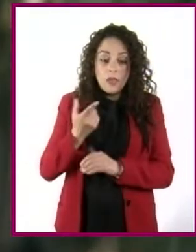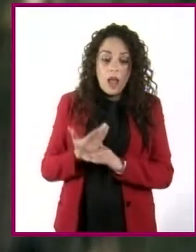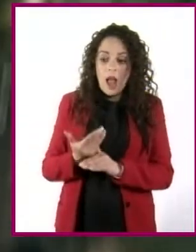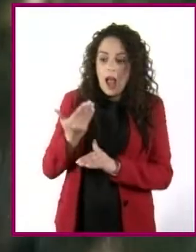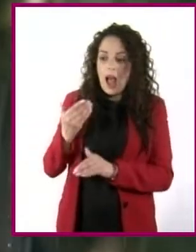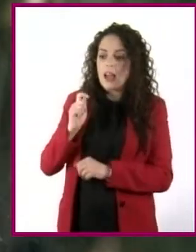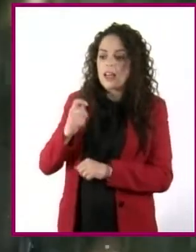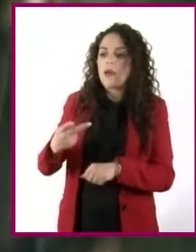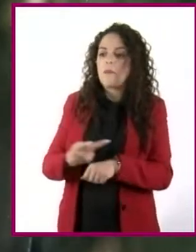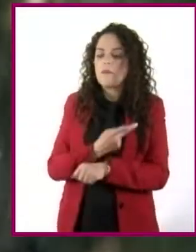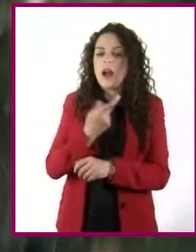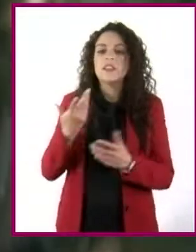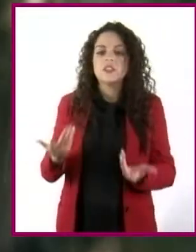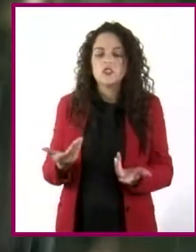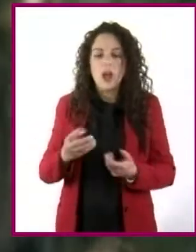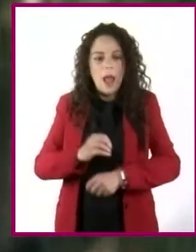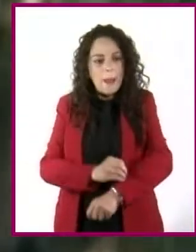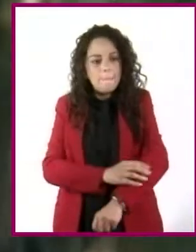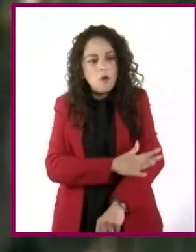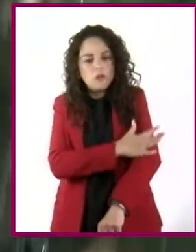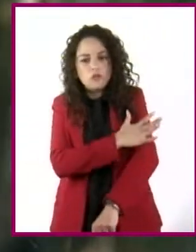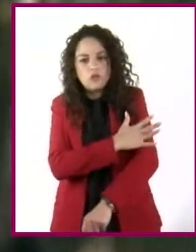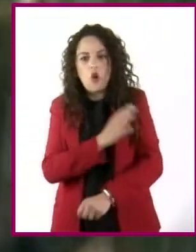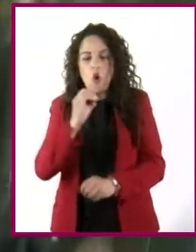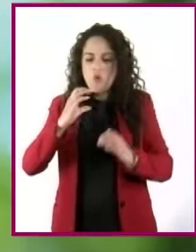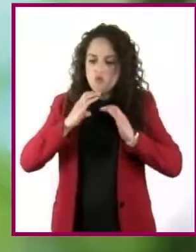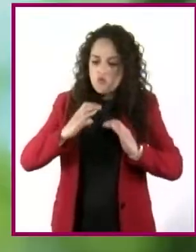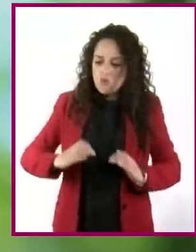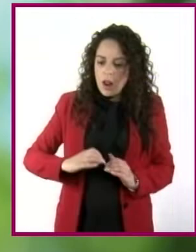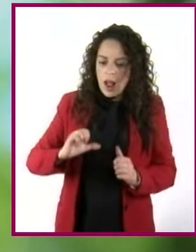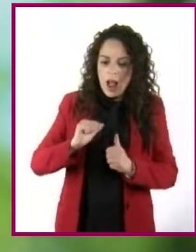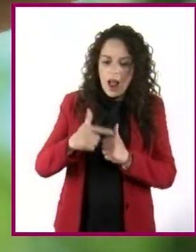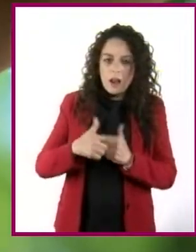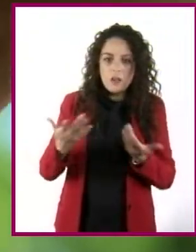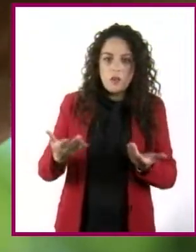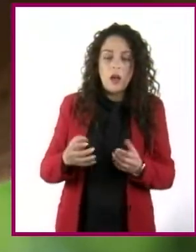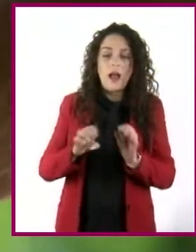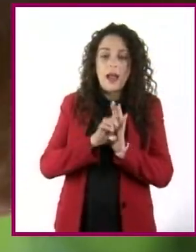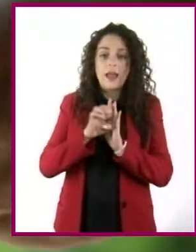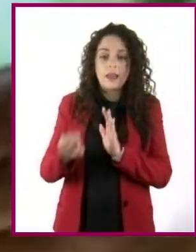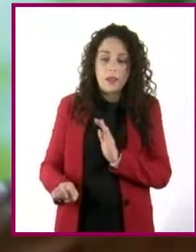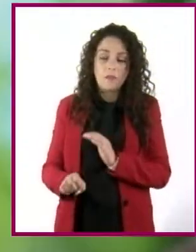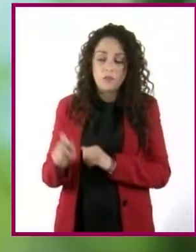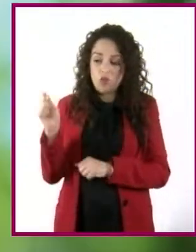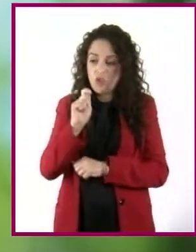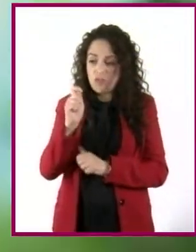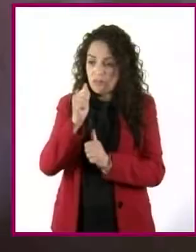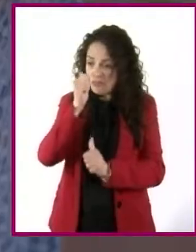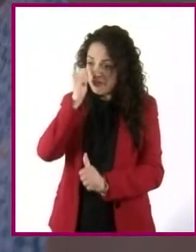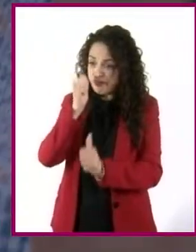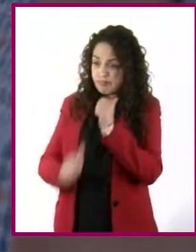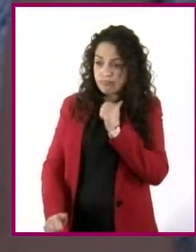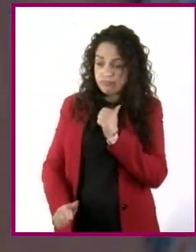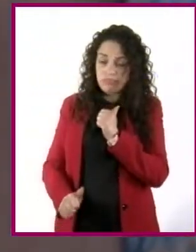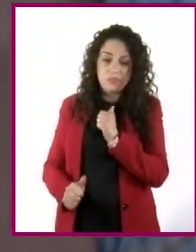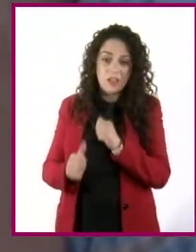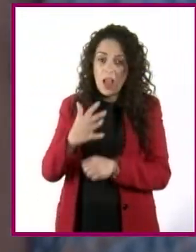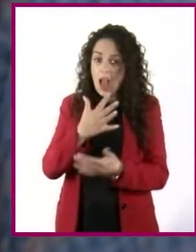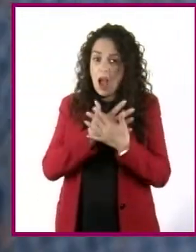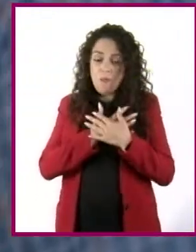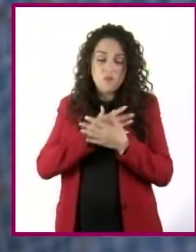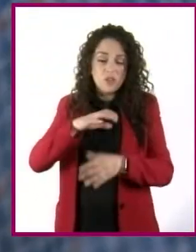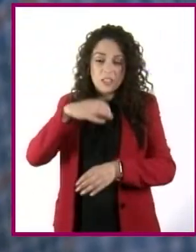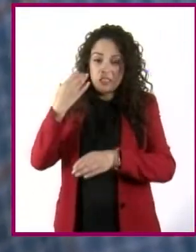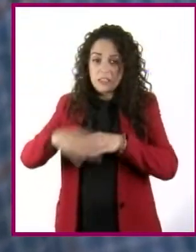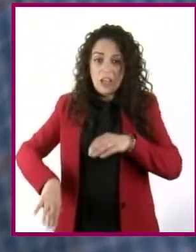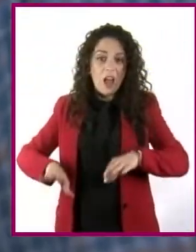anteriores estresantes, emocionales o físicos, como una ruptura amorosa. Pero no te